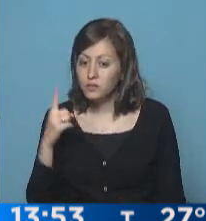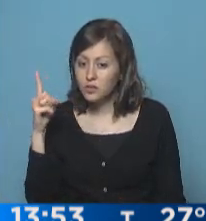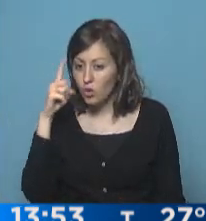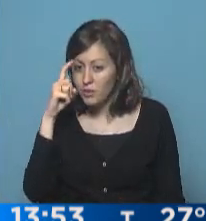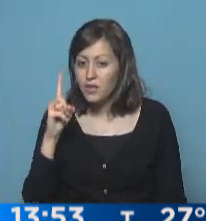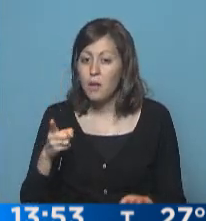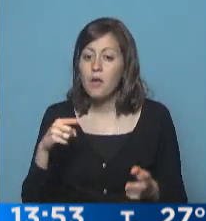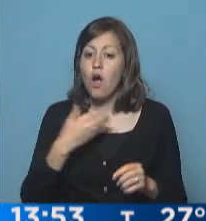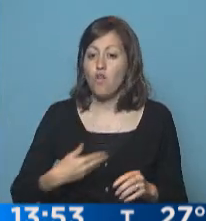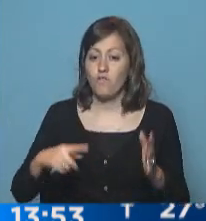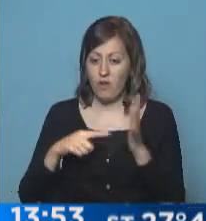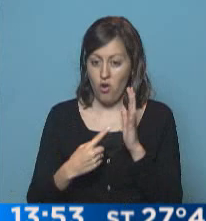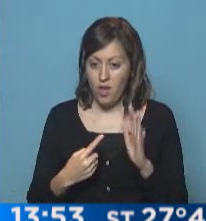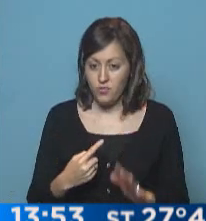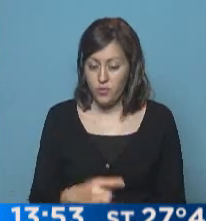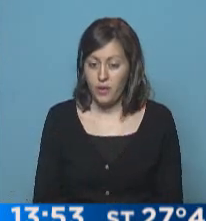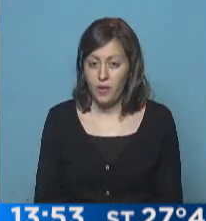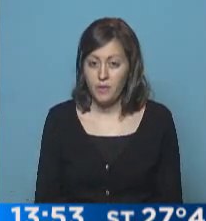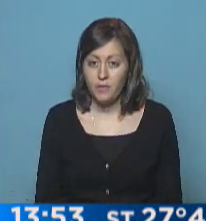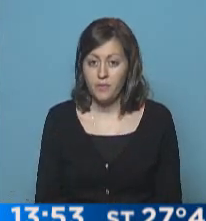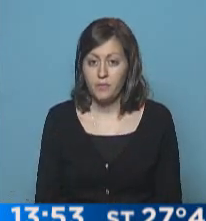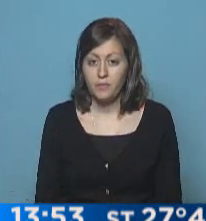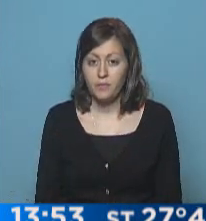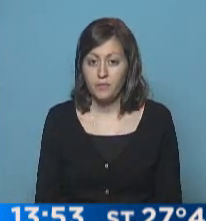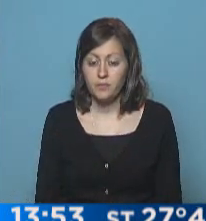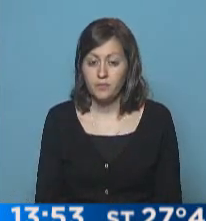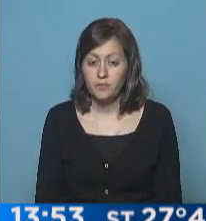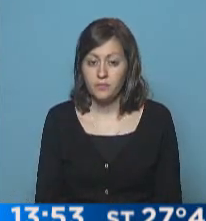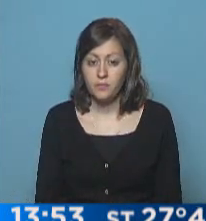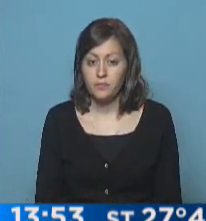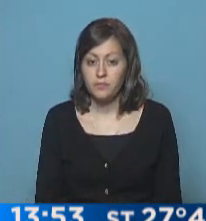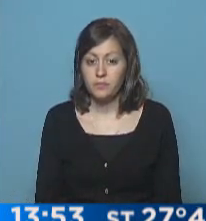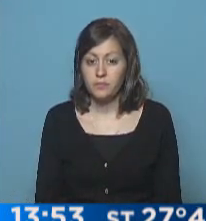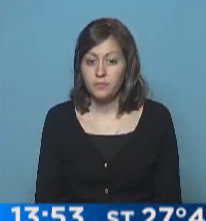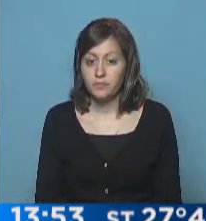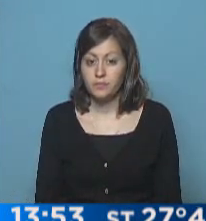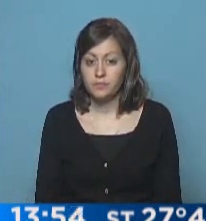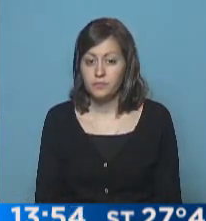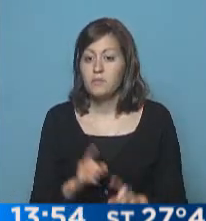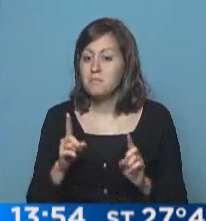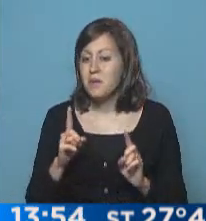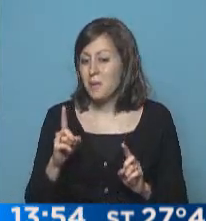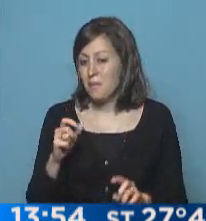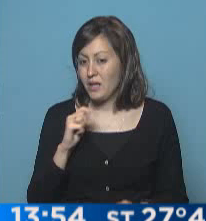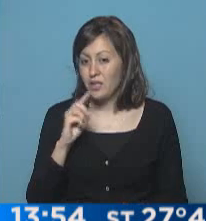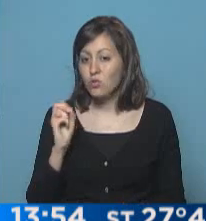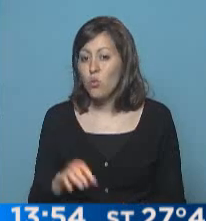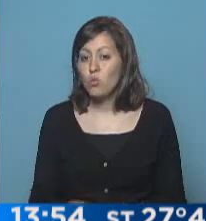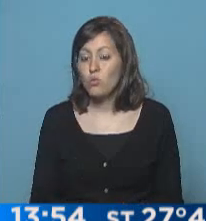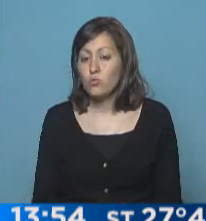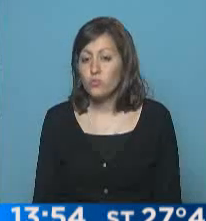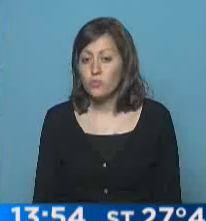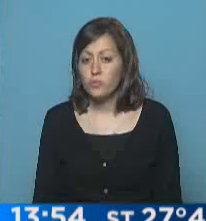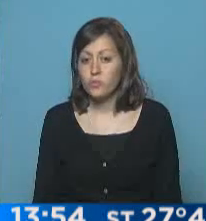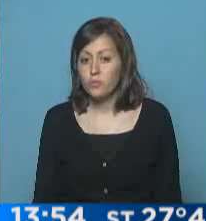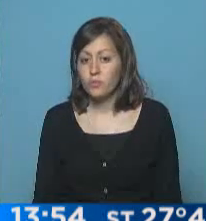de la ciudad de digamos una connivencia respecto de de esa misma actitud eh demostrado todas las